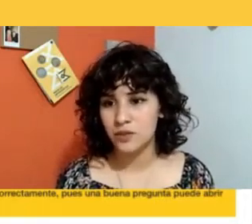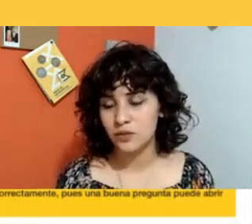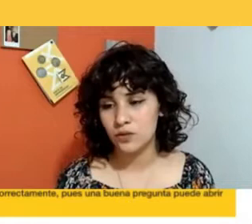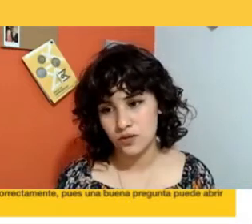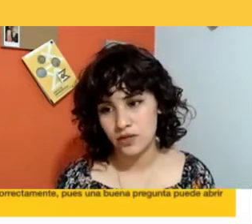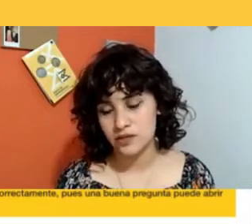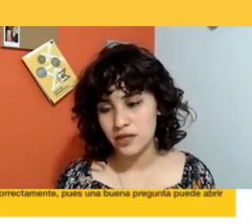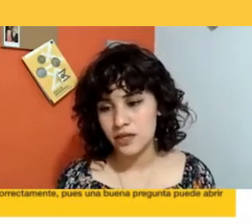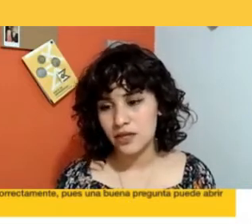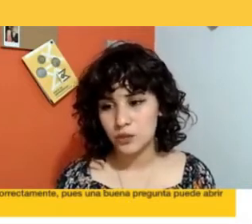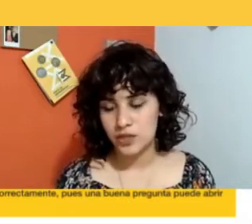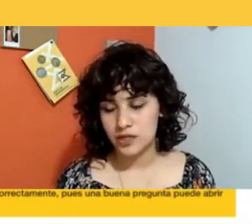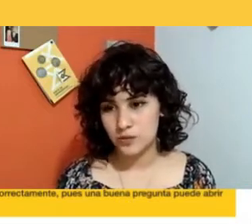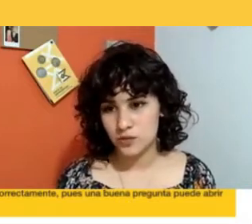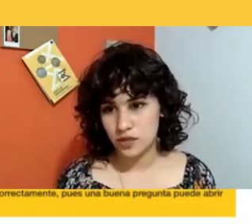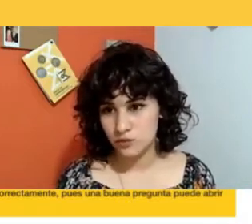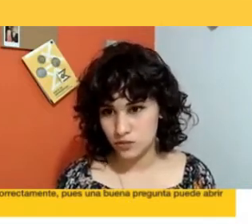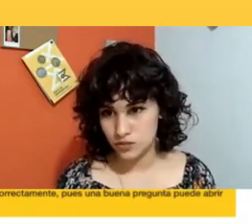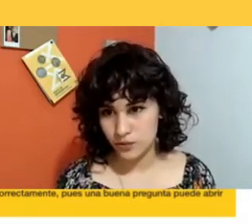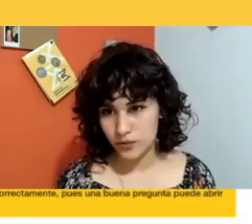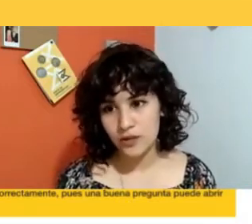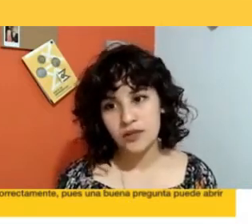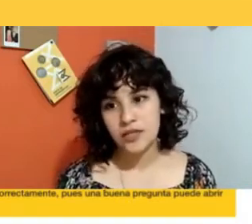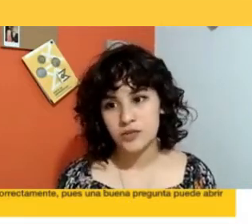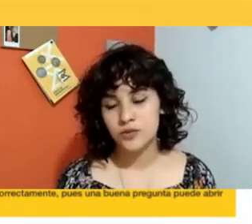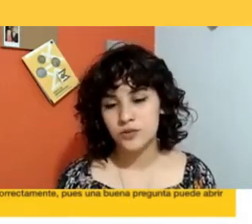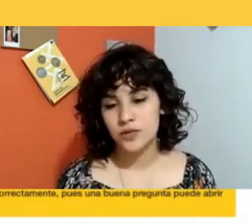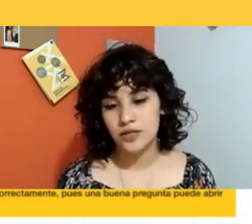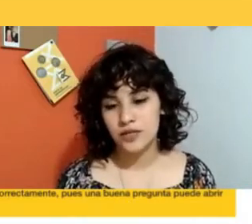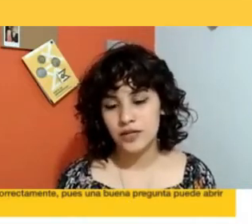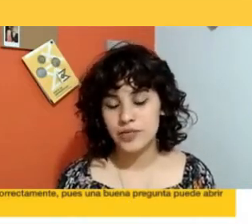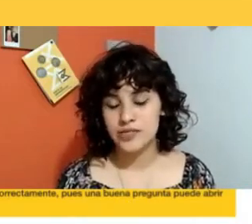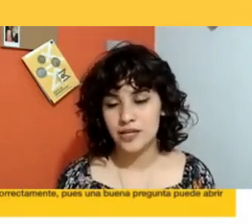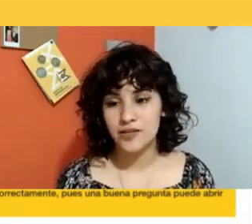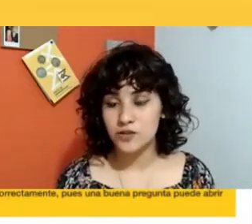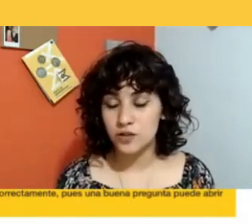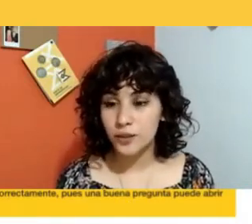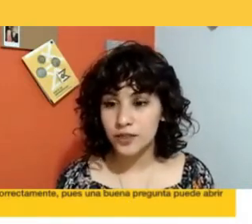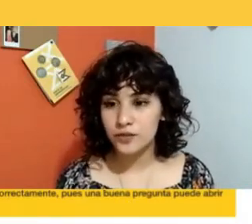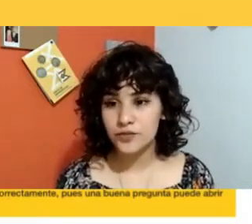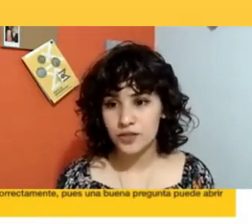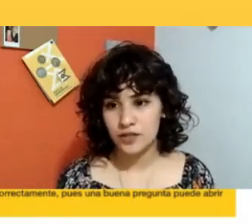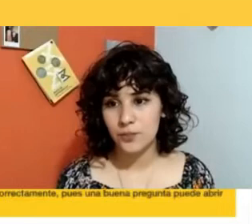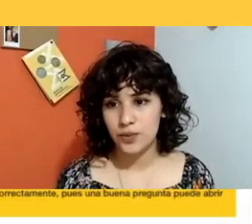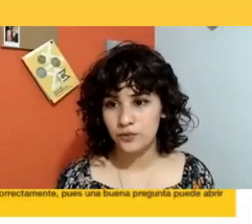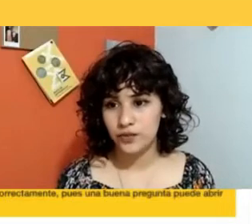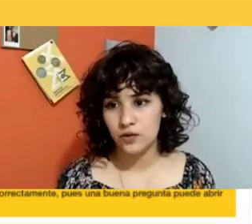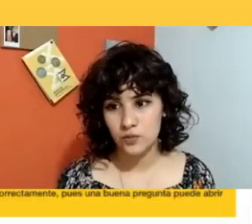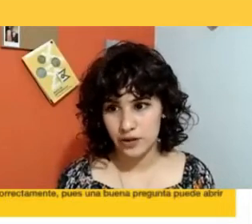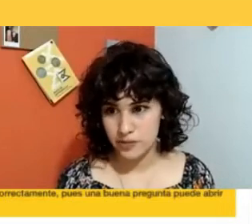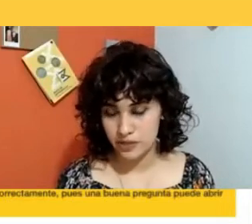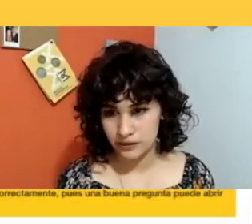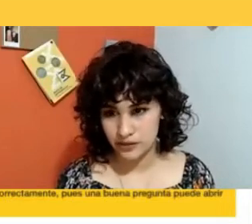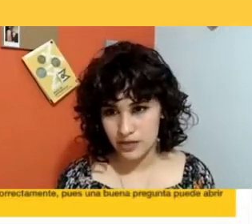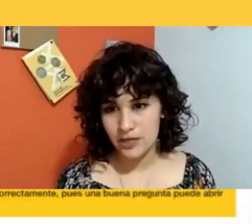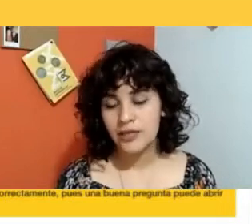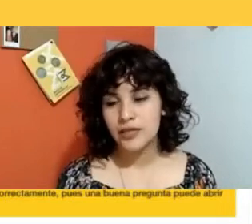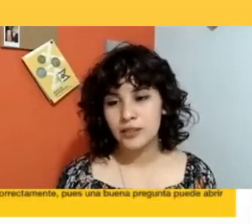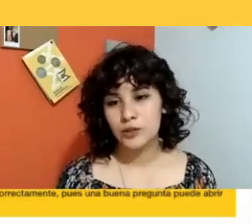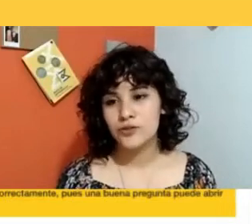ciertas metodologías que utilizamos en el museo, que son el aprendizaje basado en objetos y las preguntas como